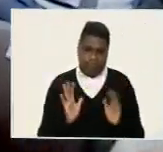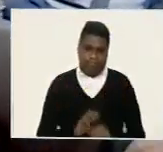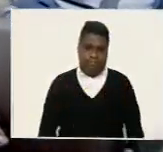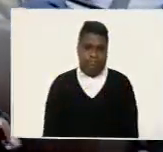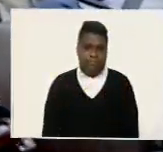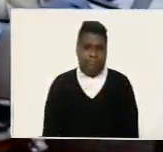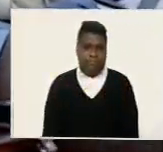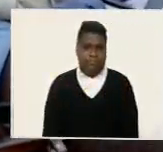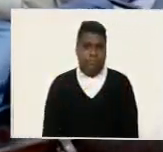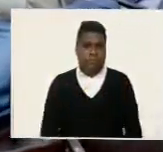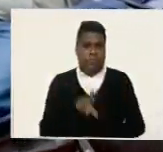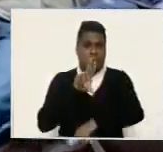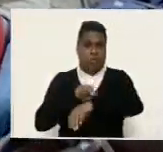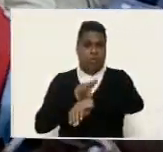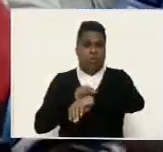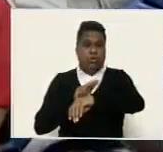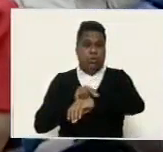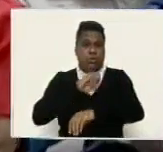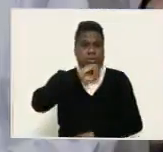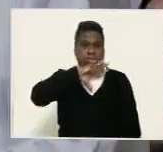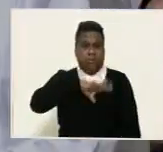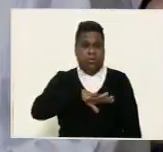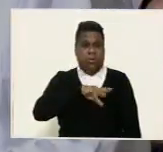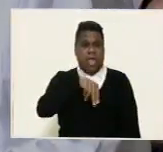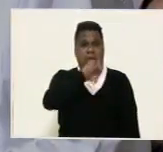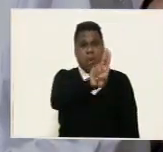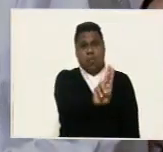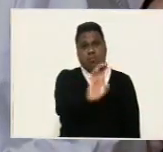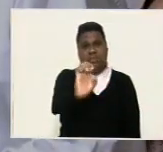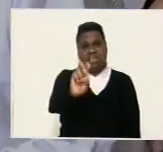soy doctor en historia de la Universidad Central de Venezuela.